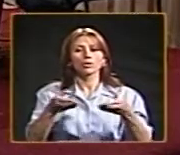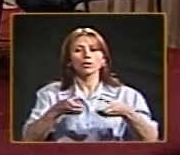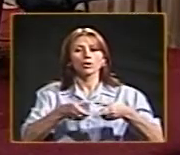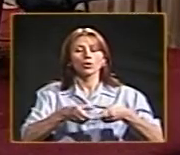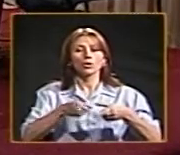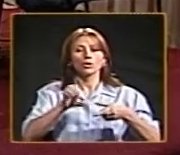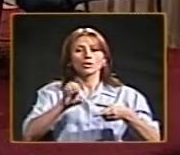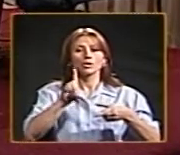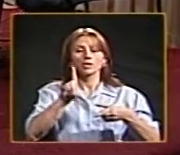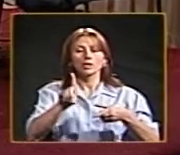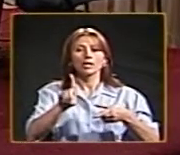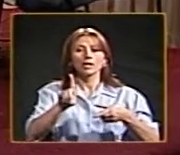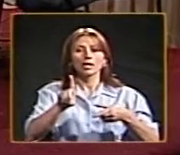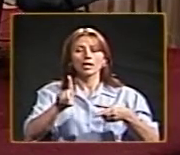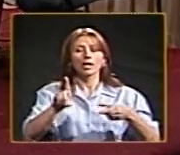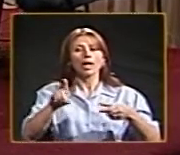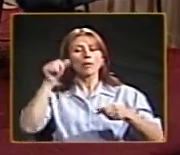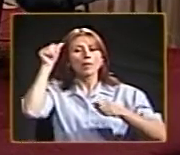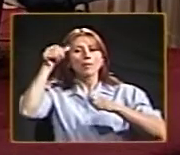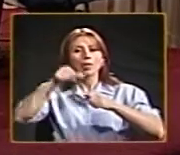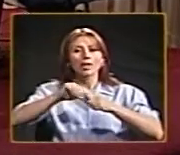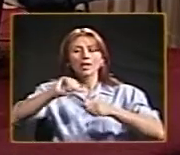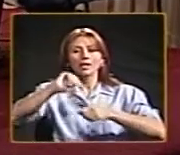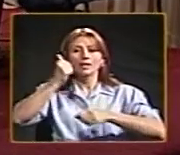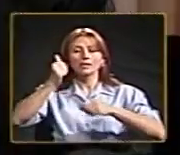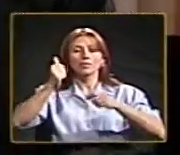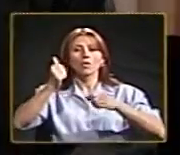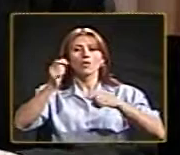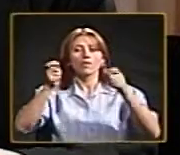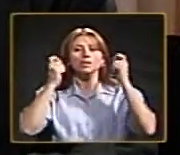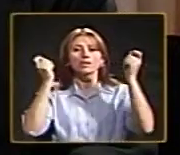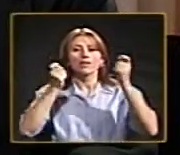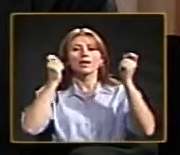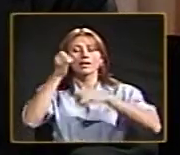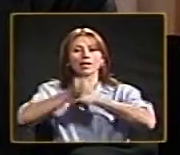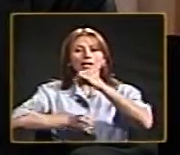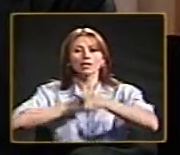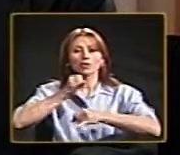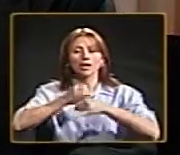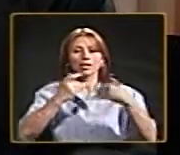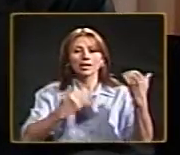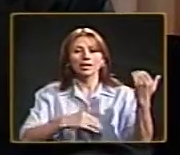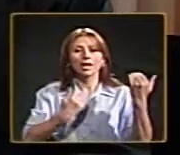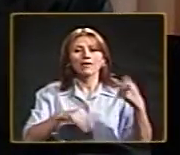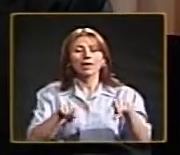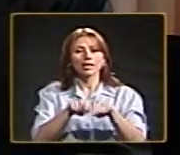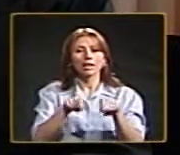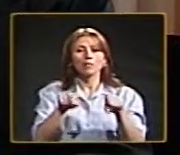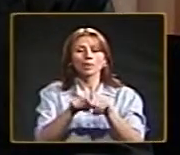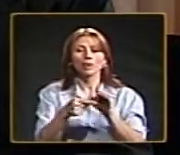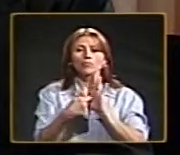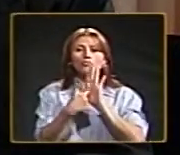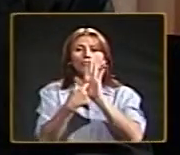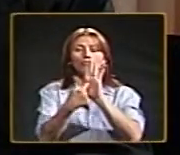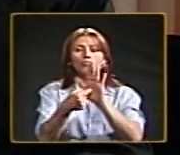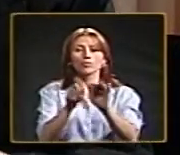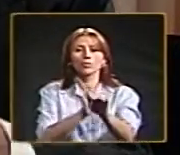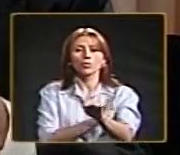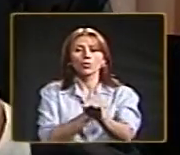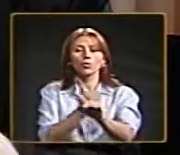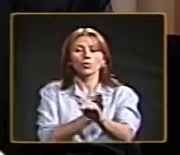disco décimo, Memoria del décimo Festival Internacional de Guitarra. Y estaremos presentando también temas del